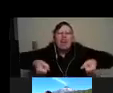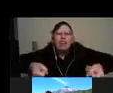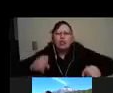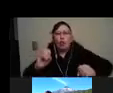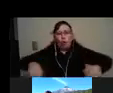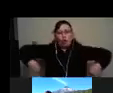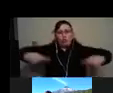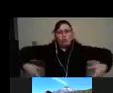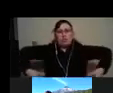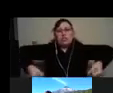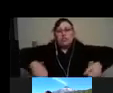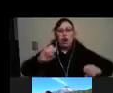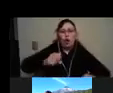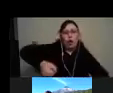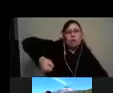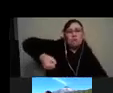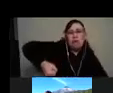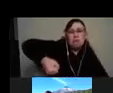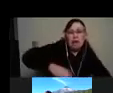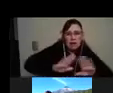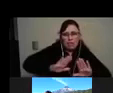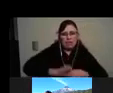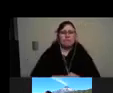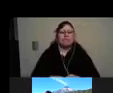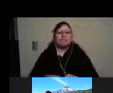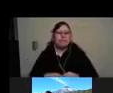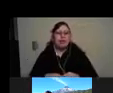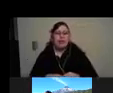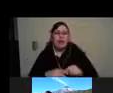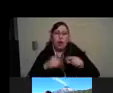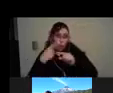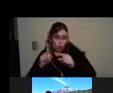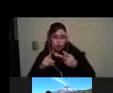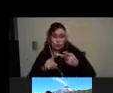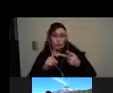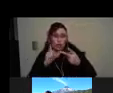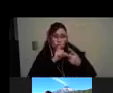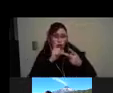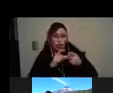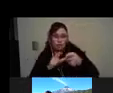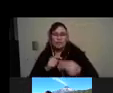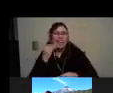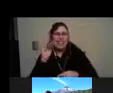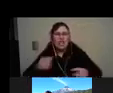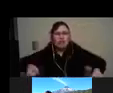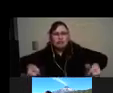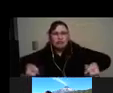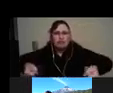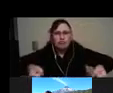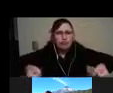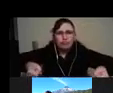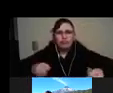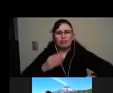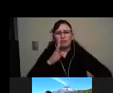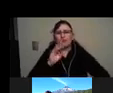o bastones, ¿ya? En el caso del niño de rojo, ya grafica a un niño que camina con un carrito, ¿ya? O un burrito,